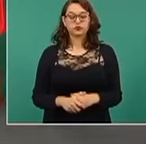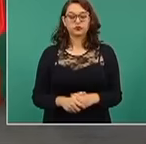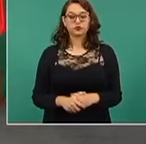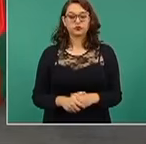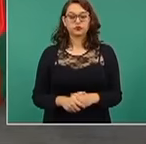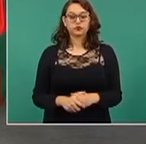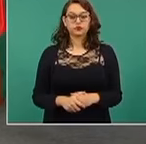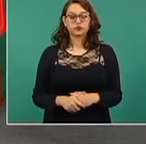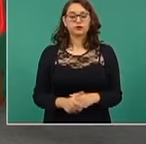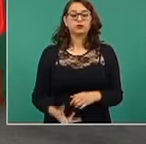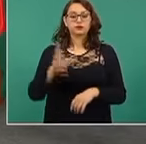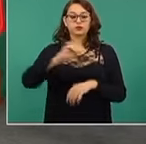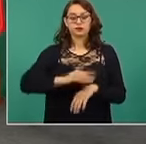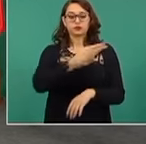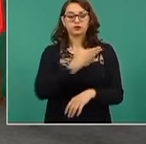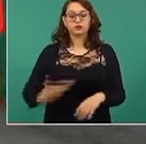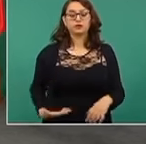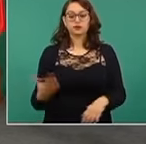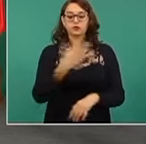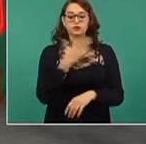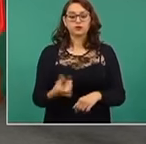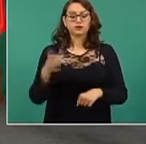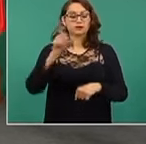Permiso, señor presidente. Buen día, compañeros.